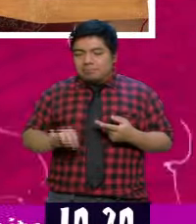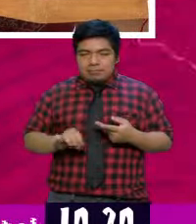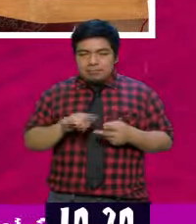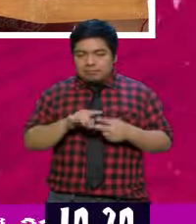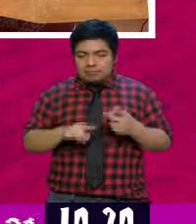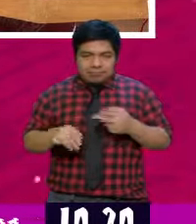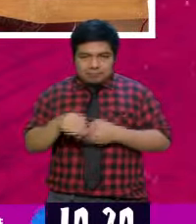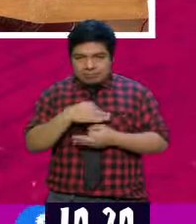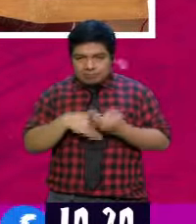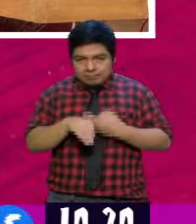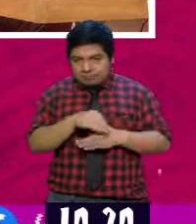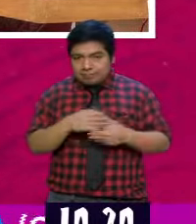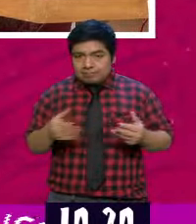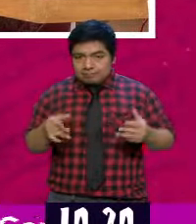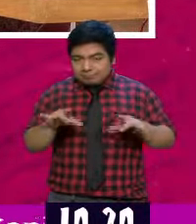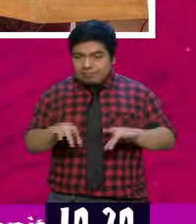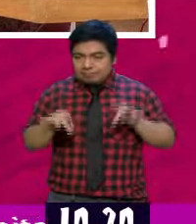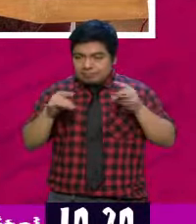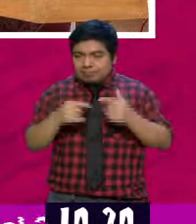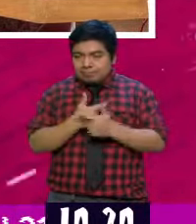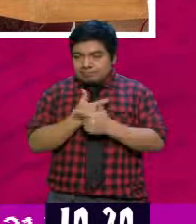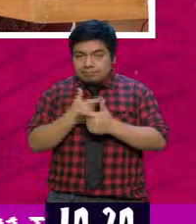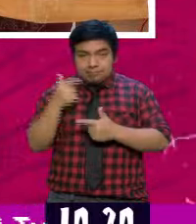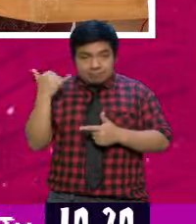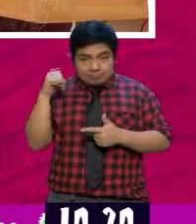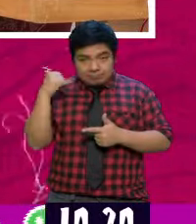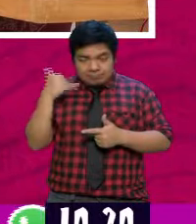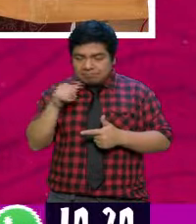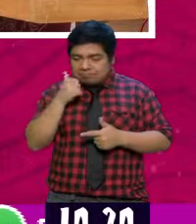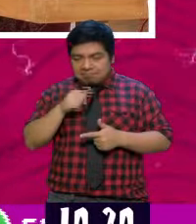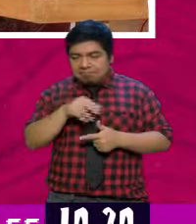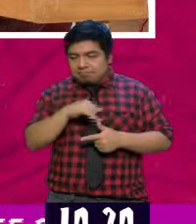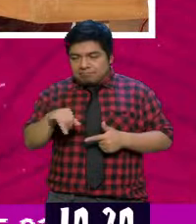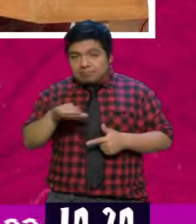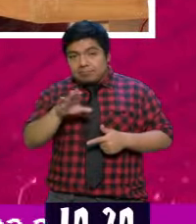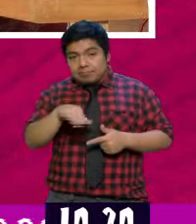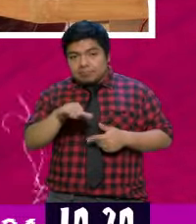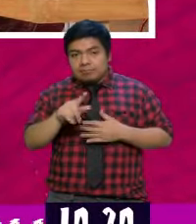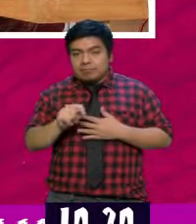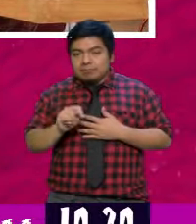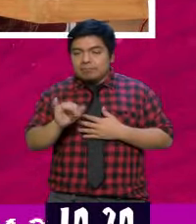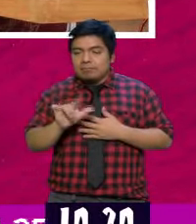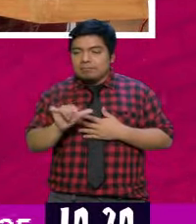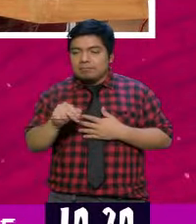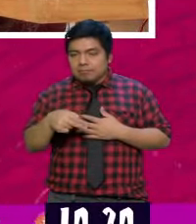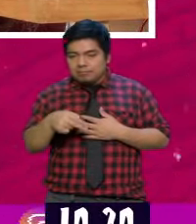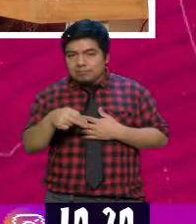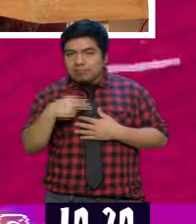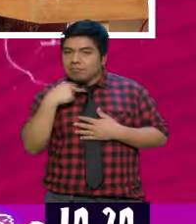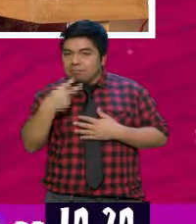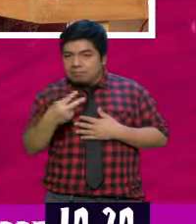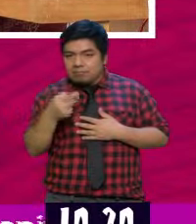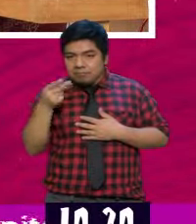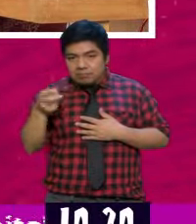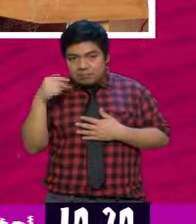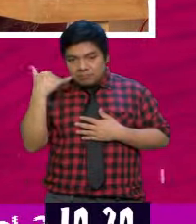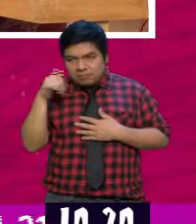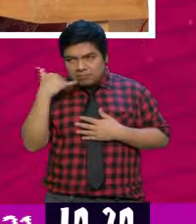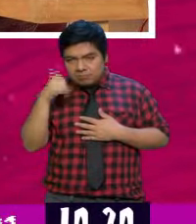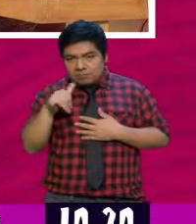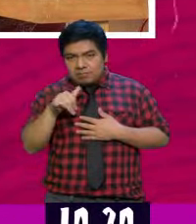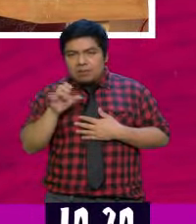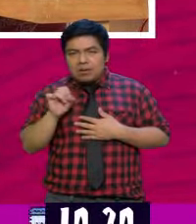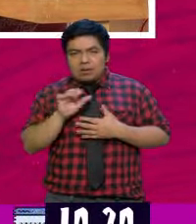grandes carperos y comediantes de nuestro Teatro Regional Yucateco. Oye, ¿Tilín, el fotógrafo de La Voz, era de Yucatán o